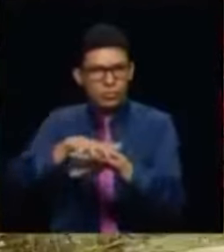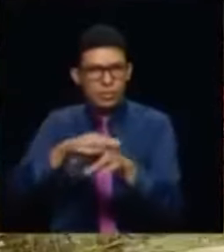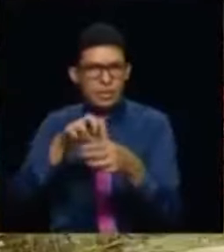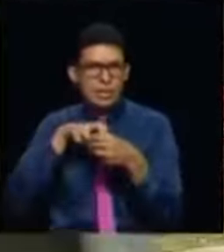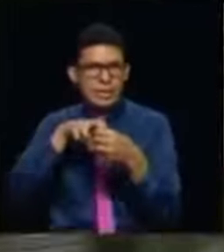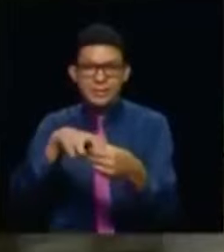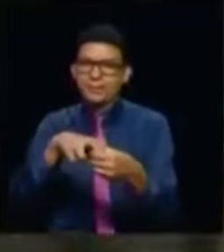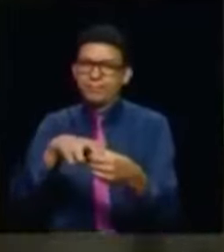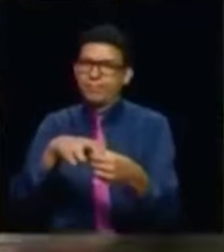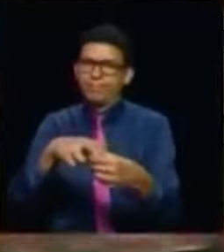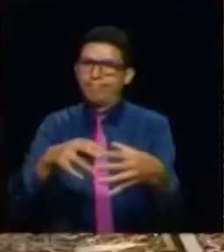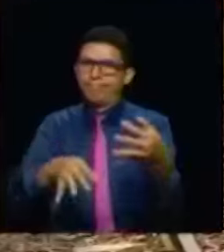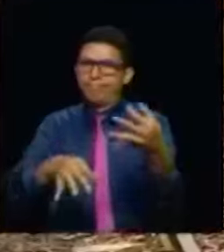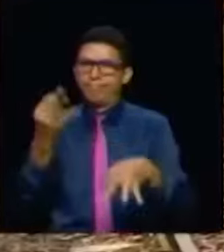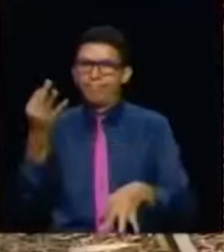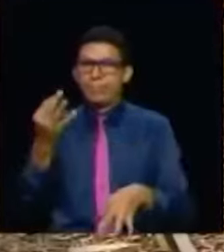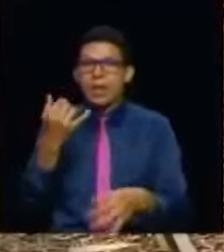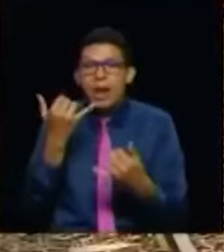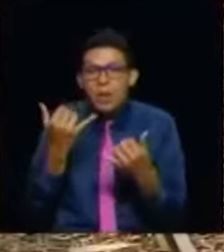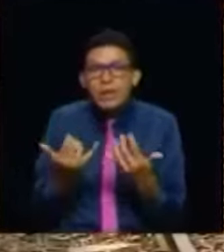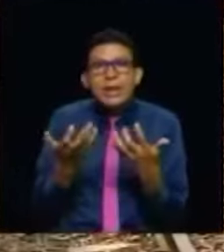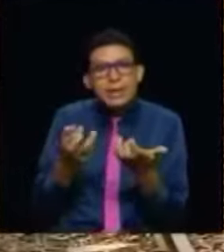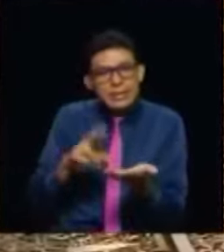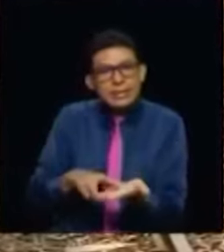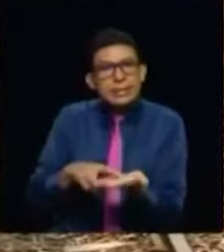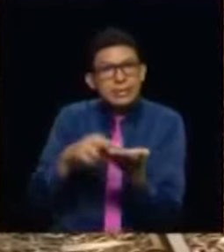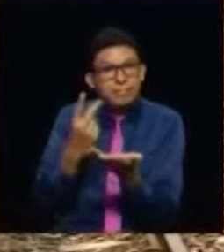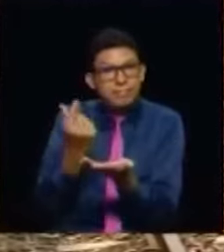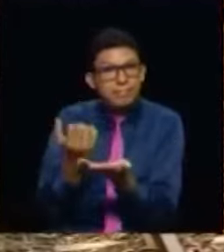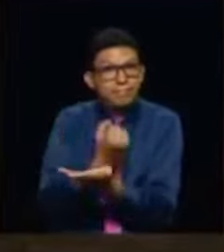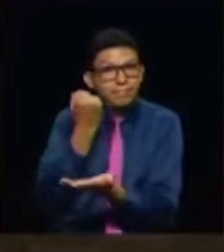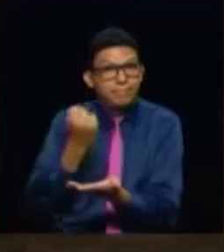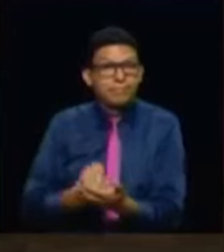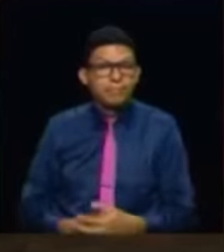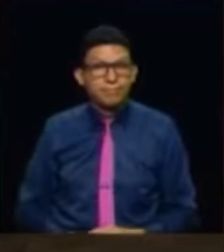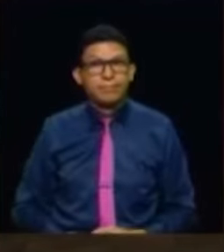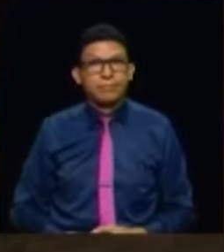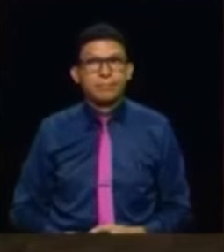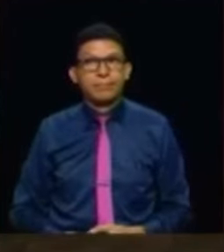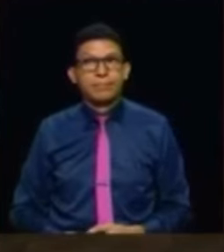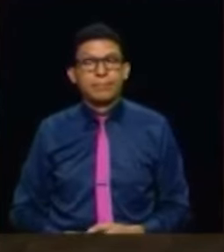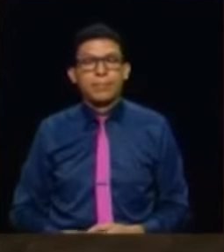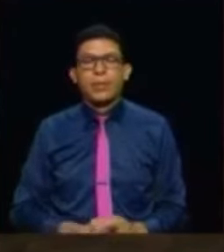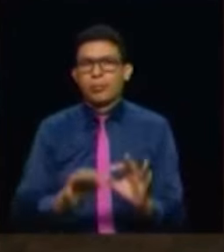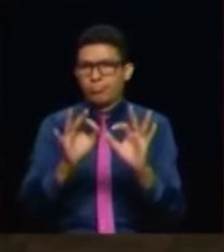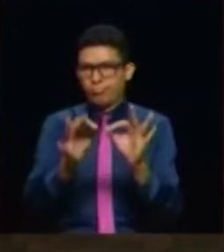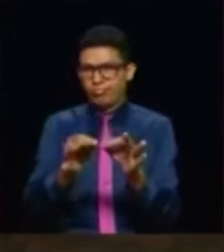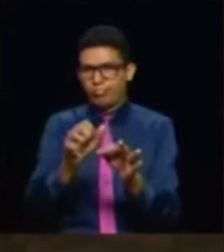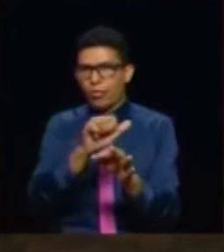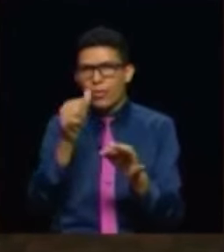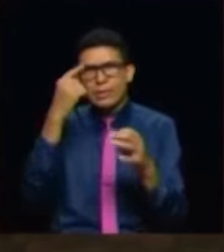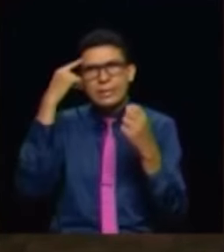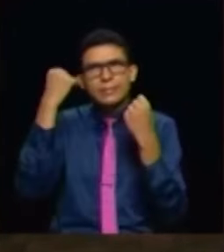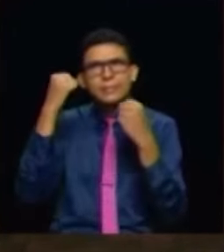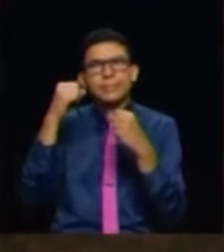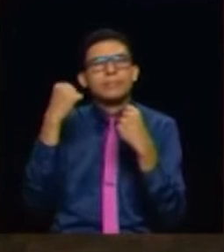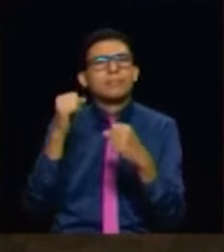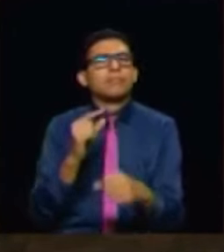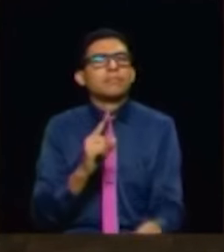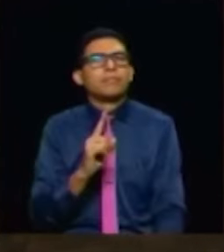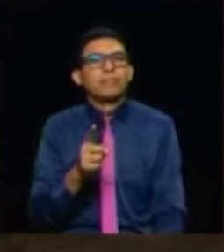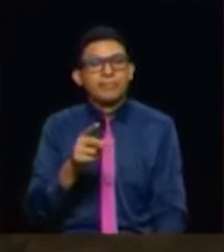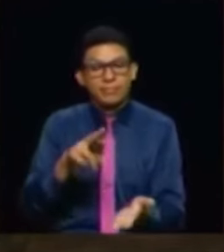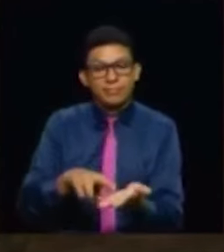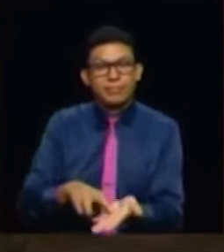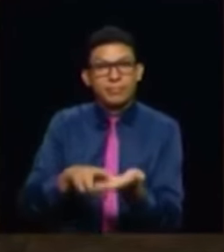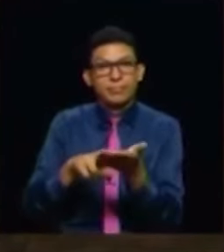para el país, que actualmente busca una reactivación económica. Precisamente otra de las preocupaciones pasa por esa